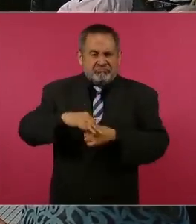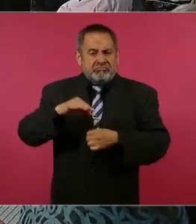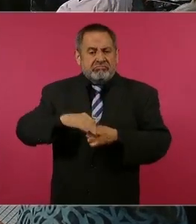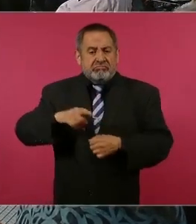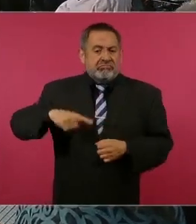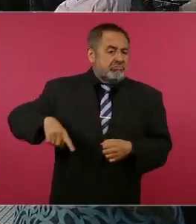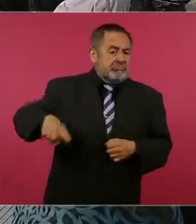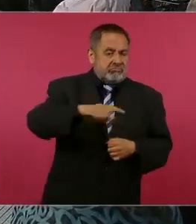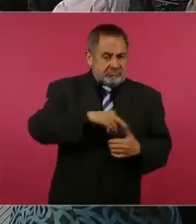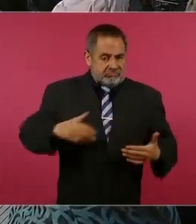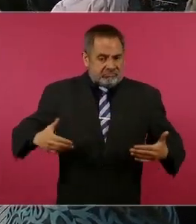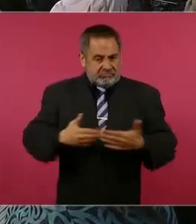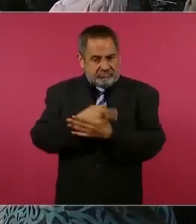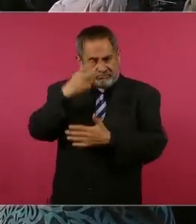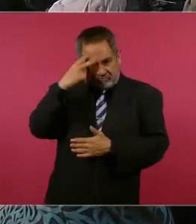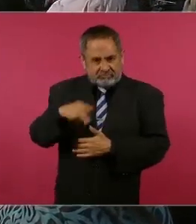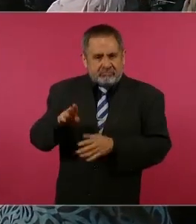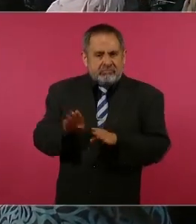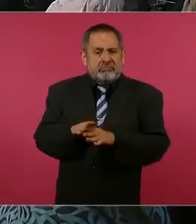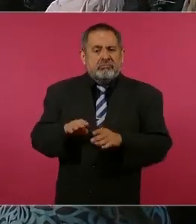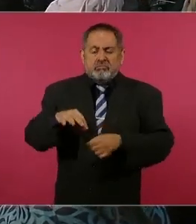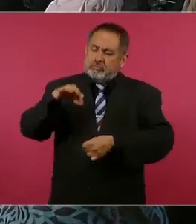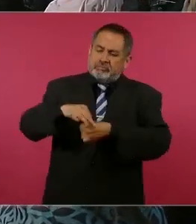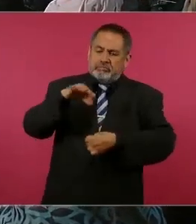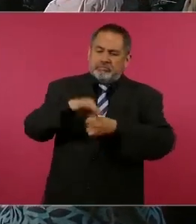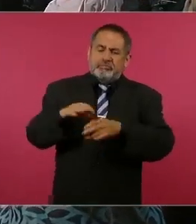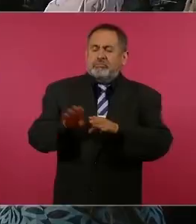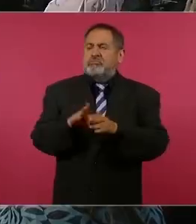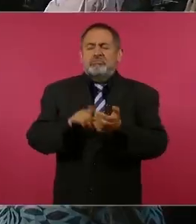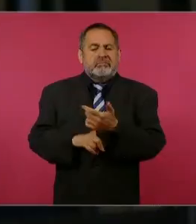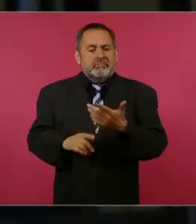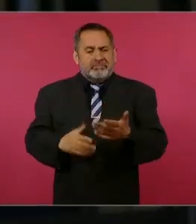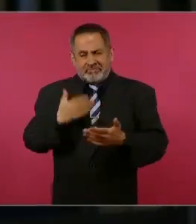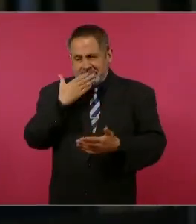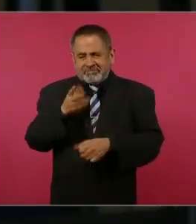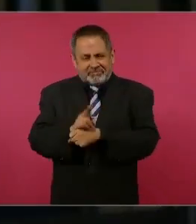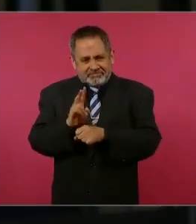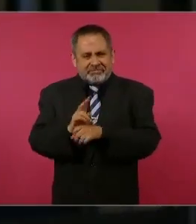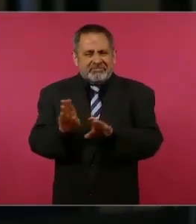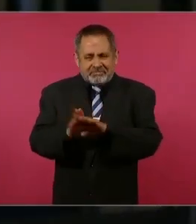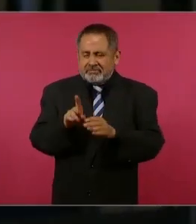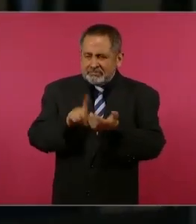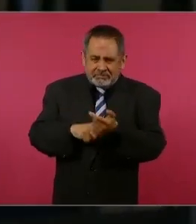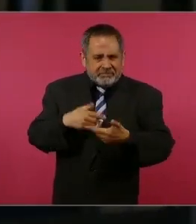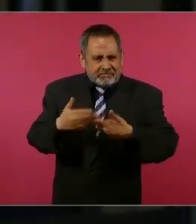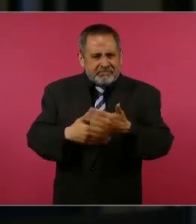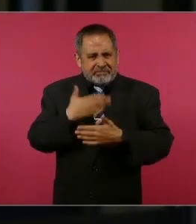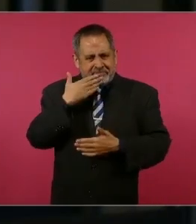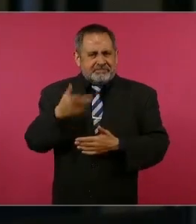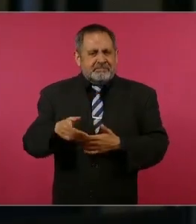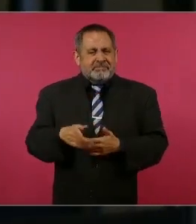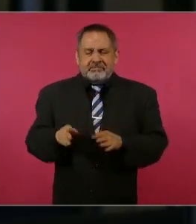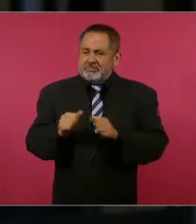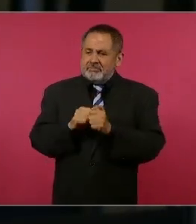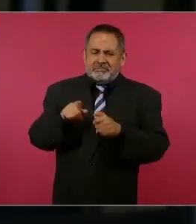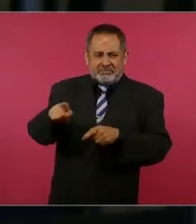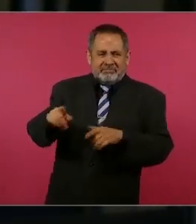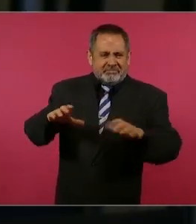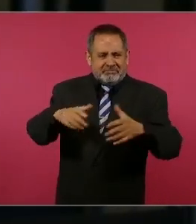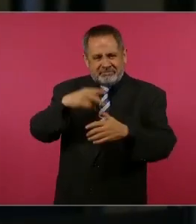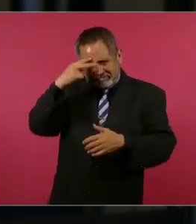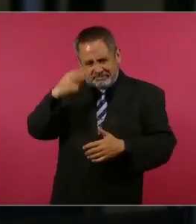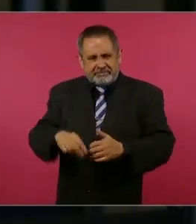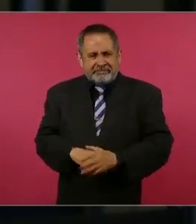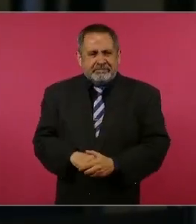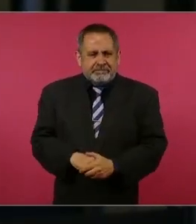pauta para que fuera una elección bien vigilada y bien, en este caso, sustentada por parte de los